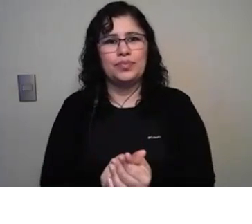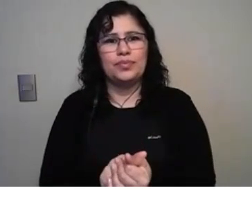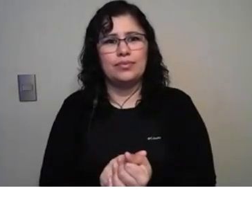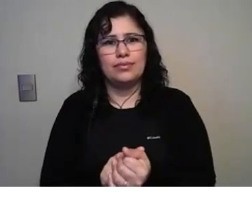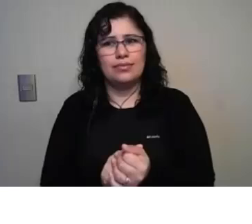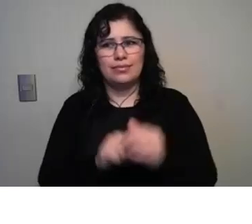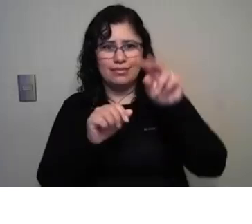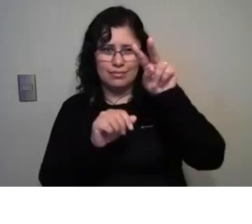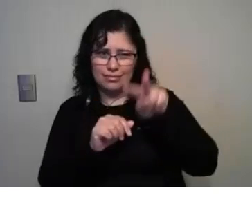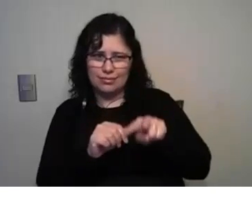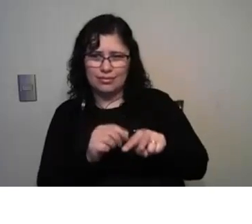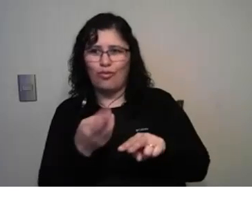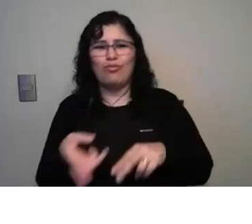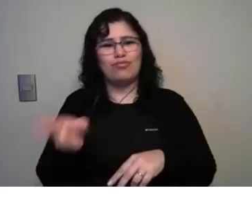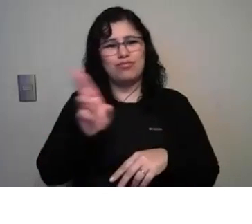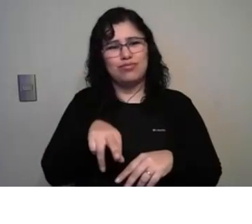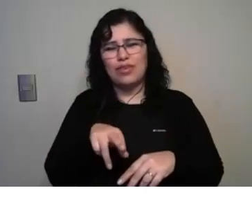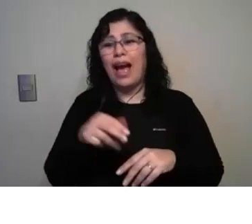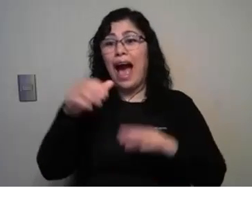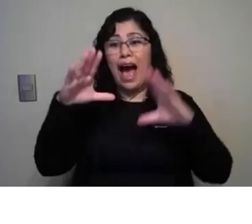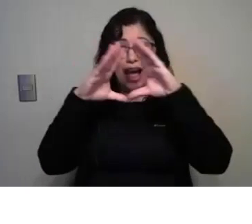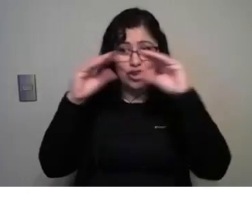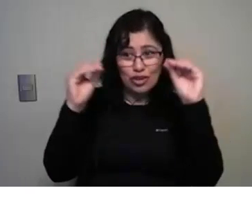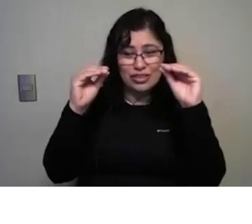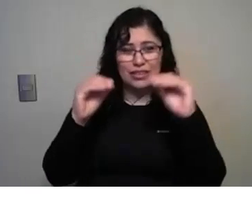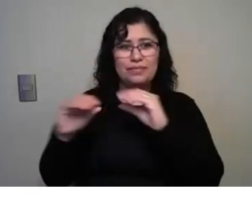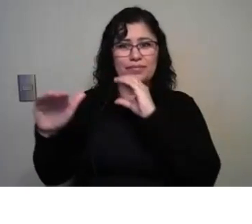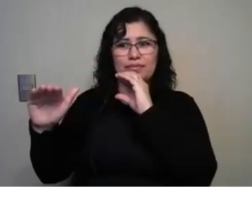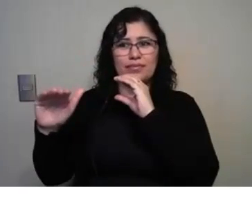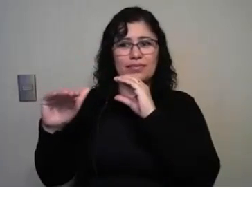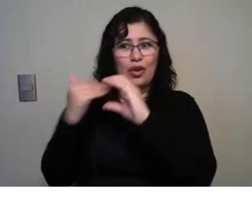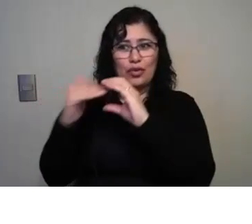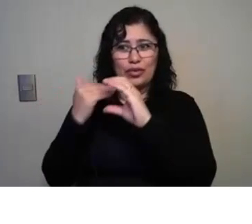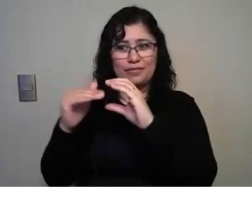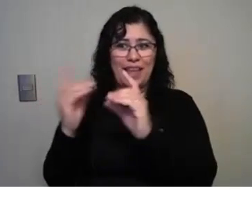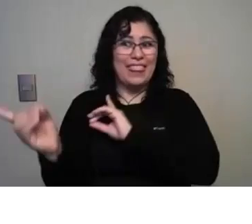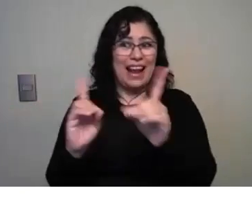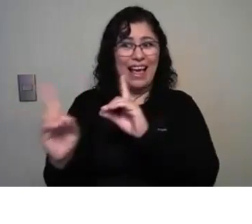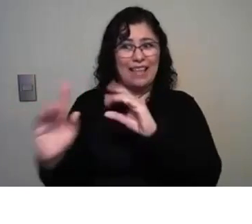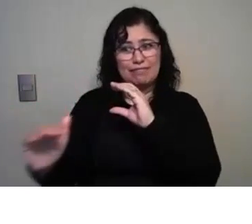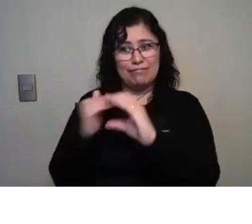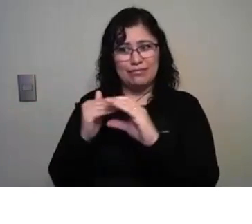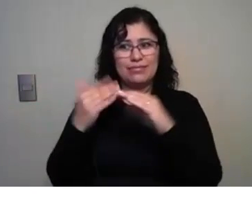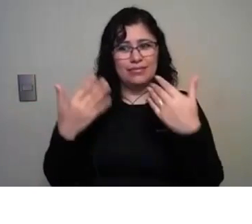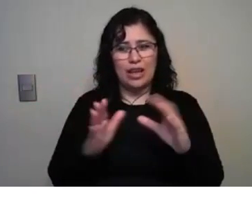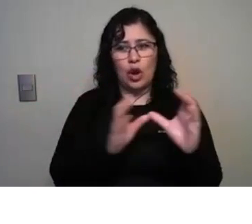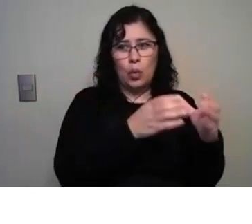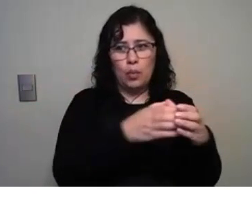acá les muestro, bueno, anoche recibí yo el correo de la delegada con la distribución de